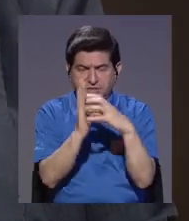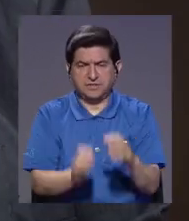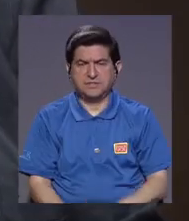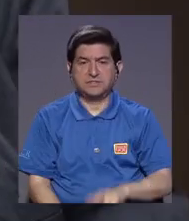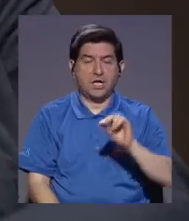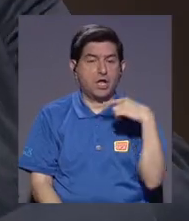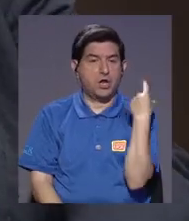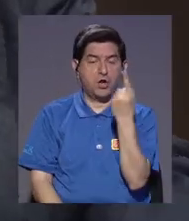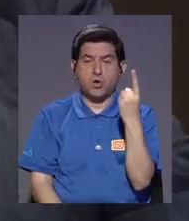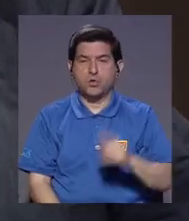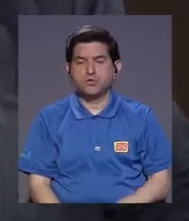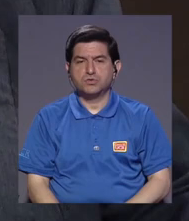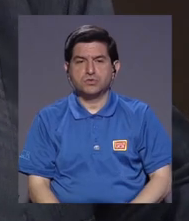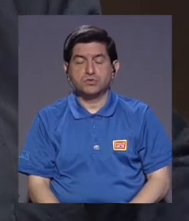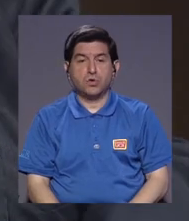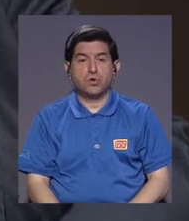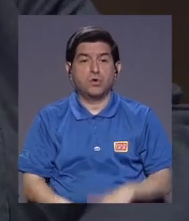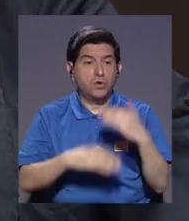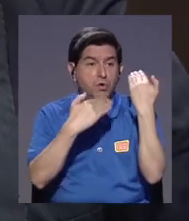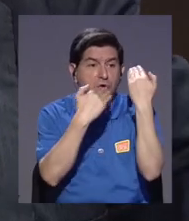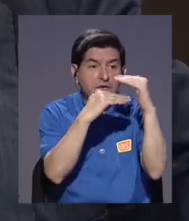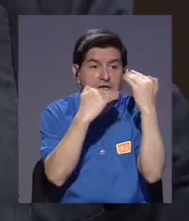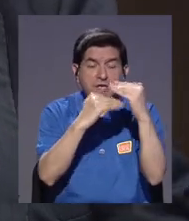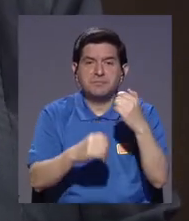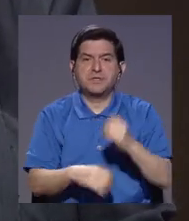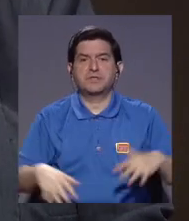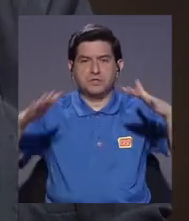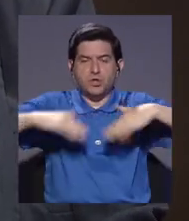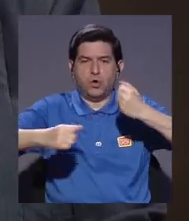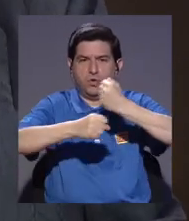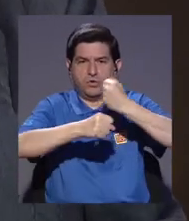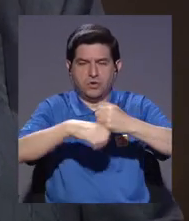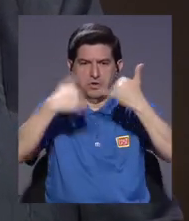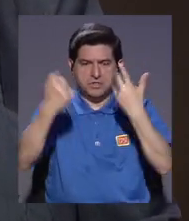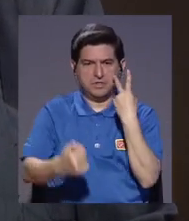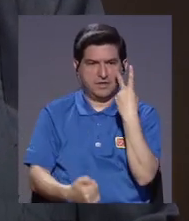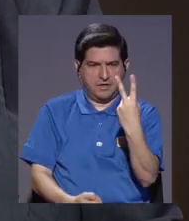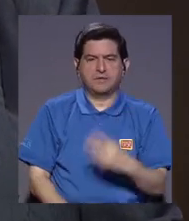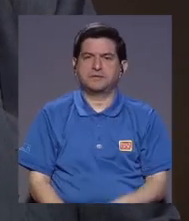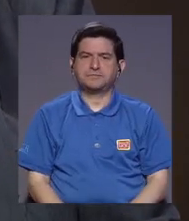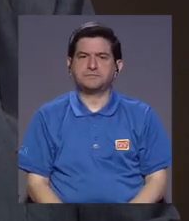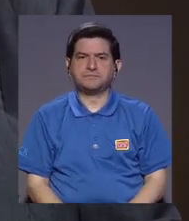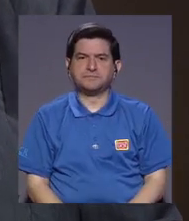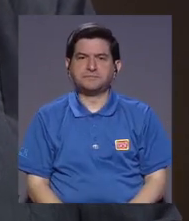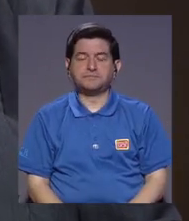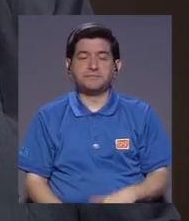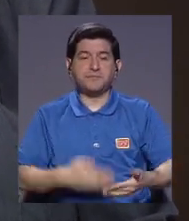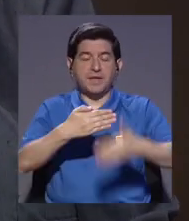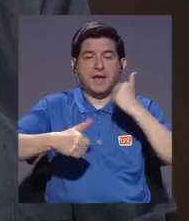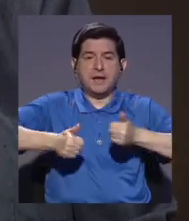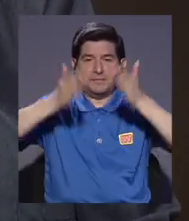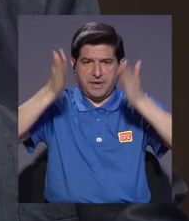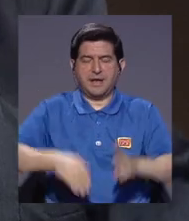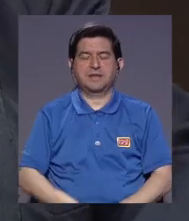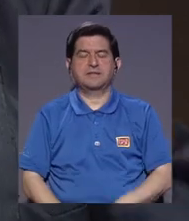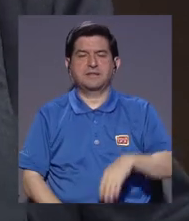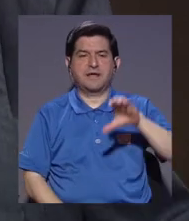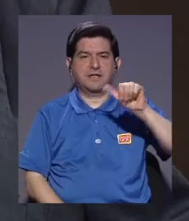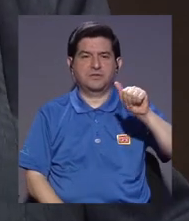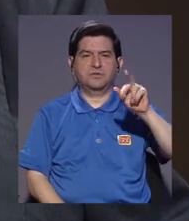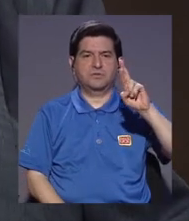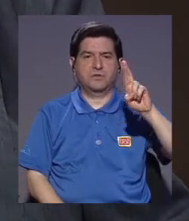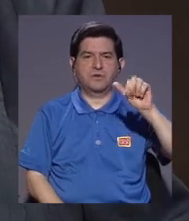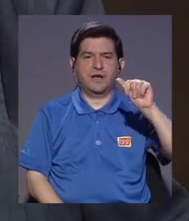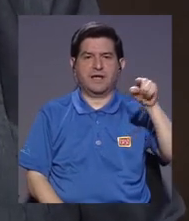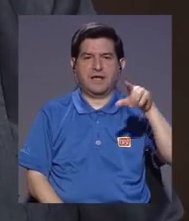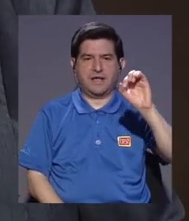texto no solamente le redujo los espacios para poder trabajar sino que cuando vio que el precandidato carasso iba